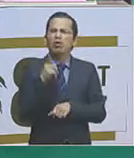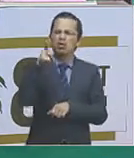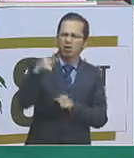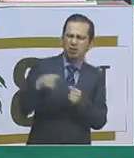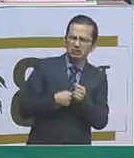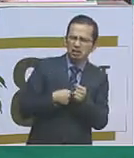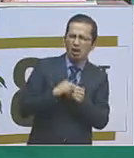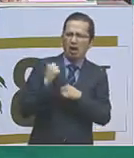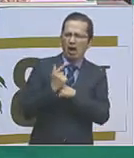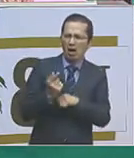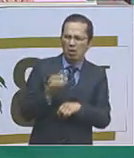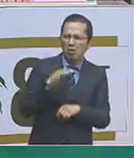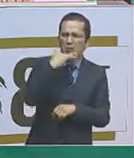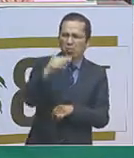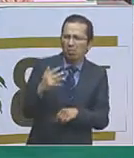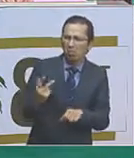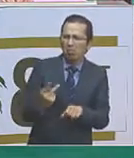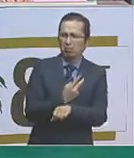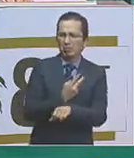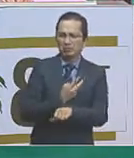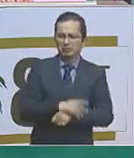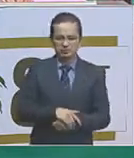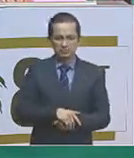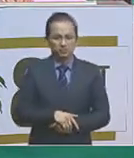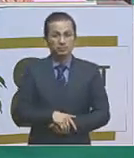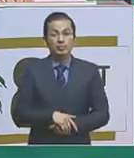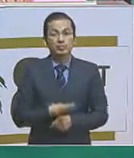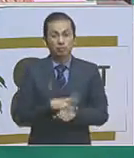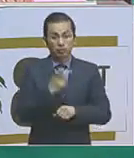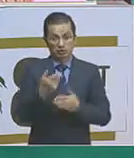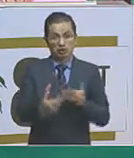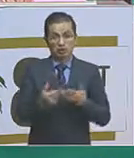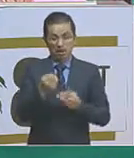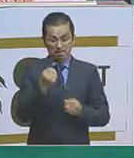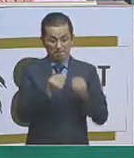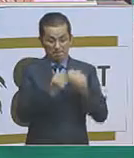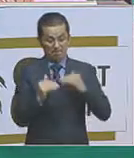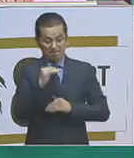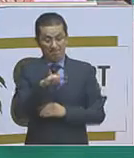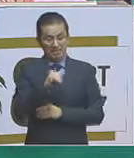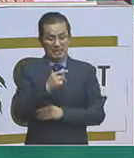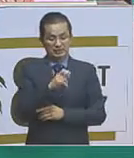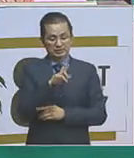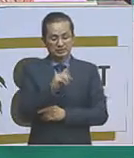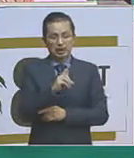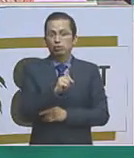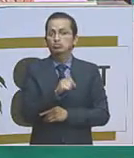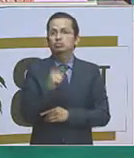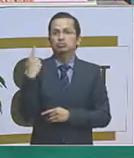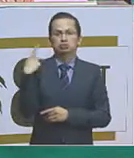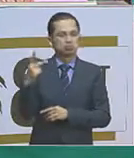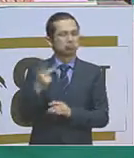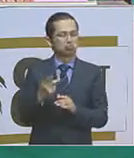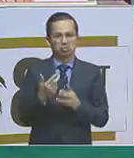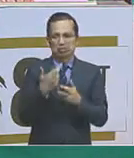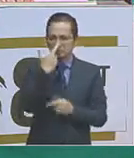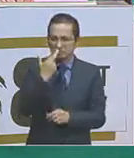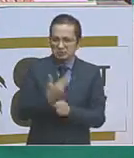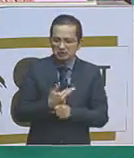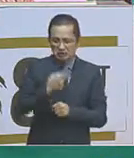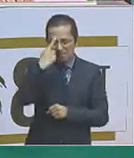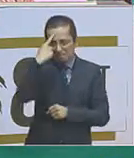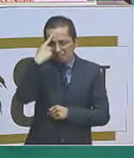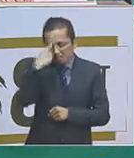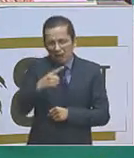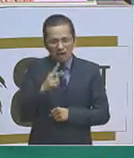enorme diría yo histórica de los magistrados electorales en tomar decisiones de acuerdo a lo que el